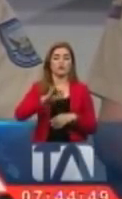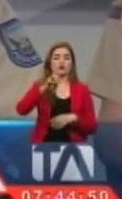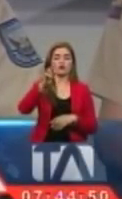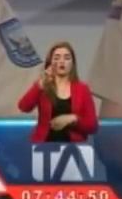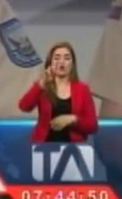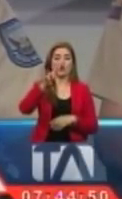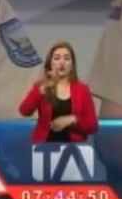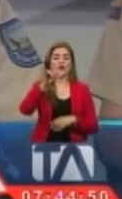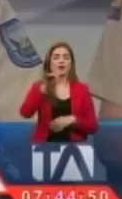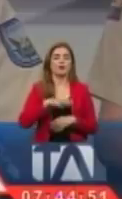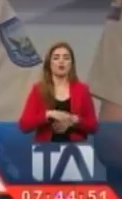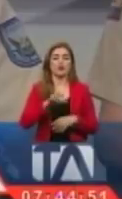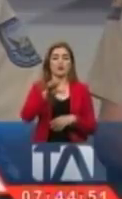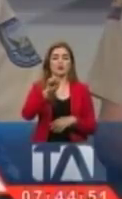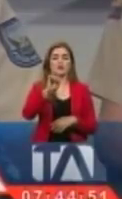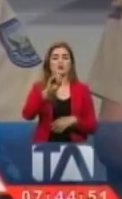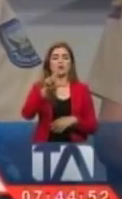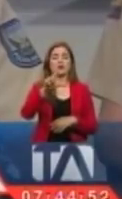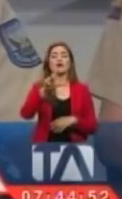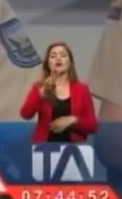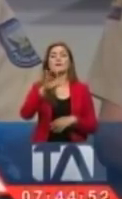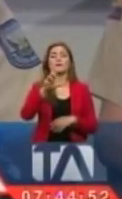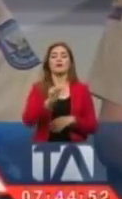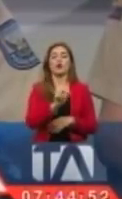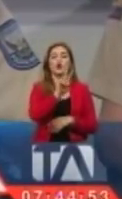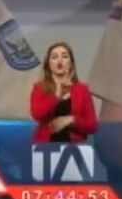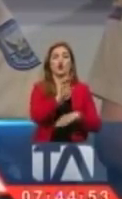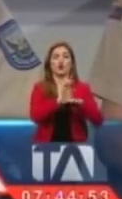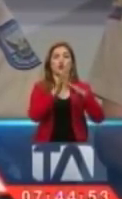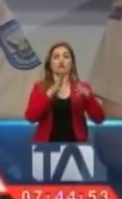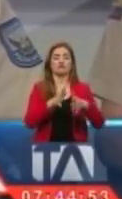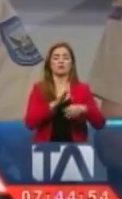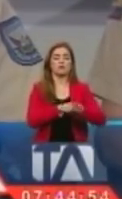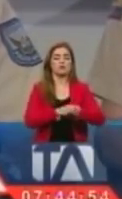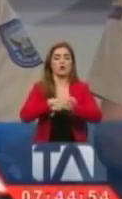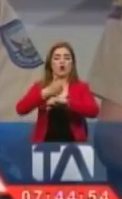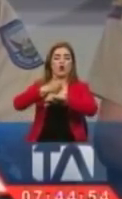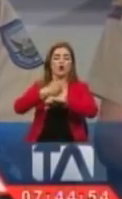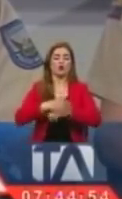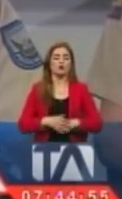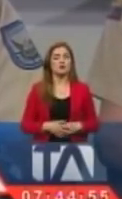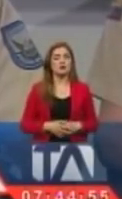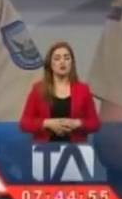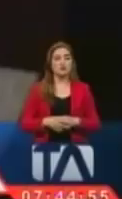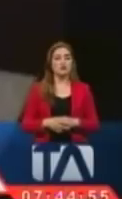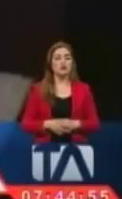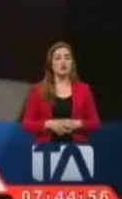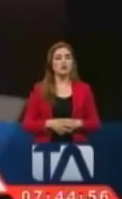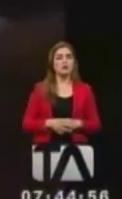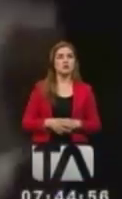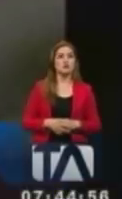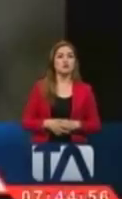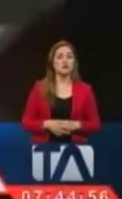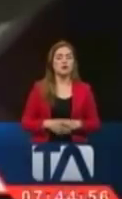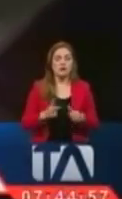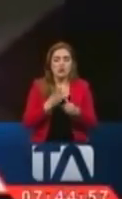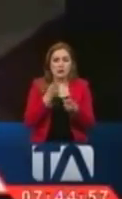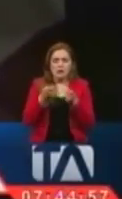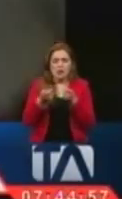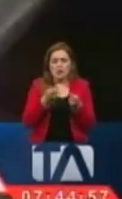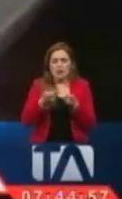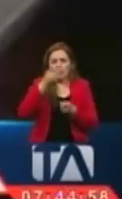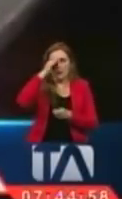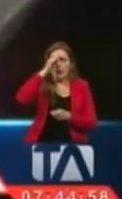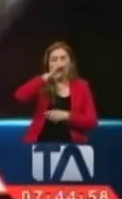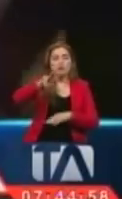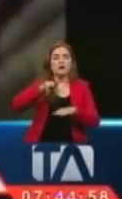r silvia karina que todos ecuatorianos que han sido puestos a orden las autoridades competentes para el cambio en un segundo operativo la policía